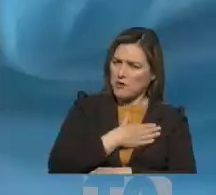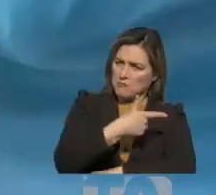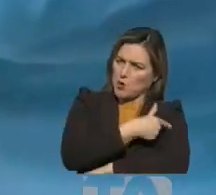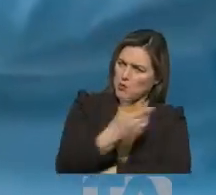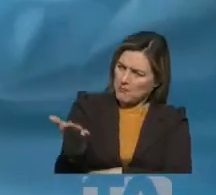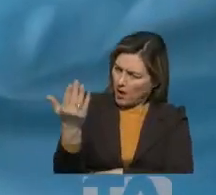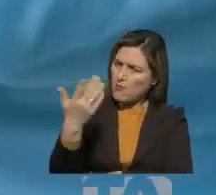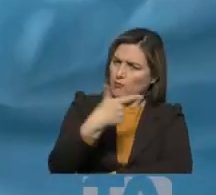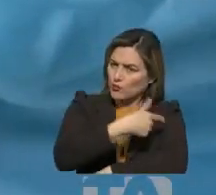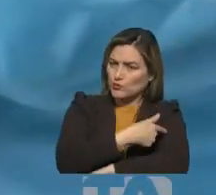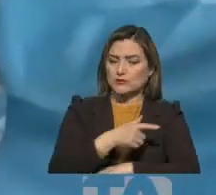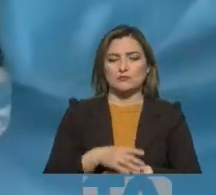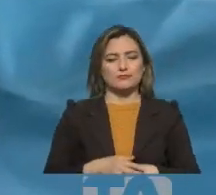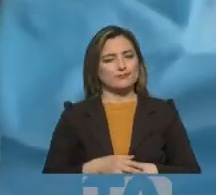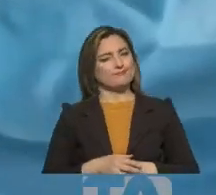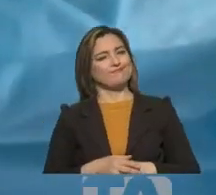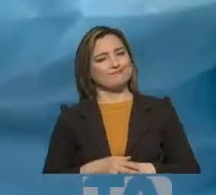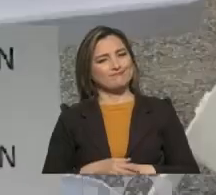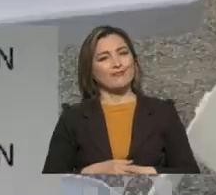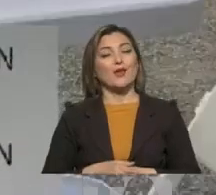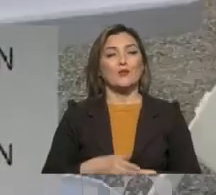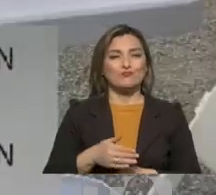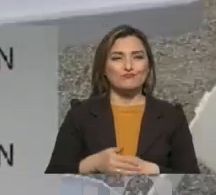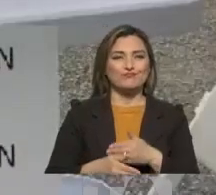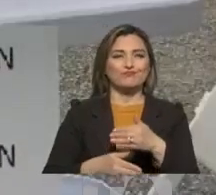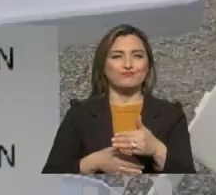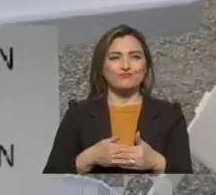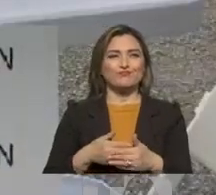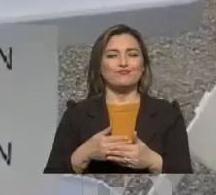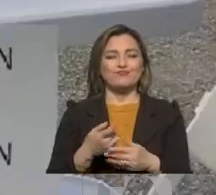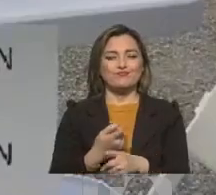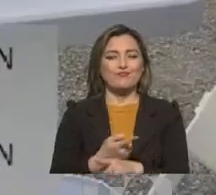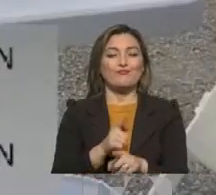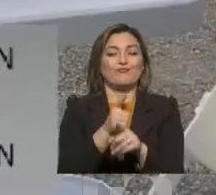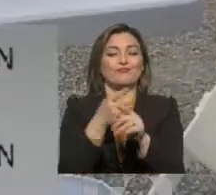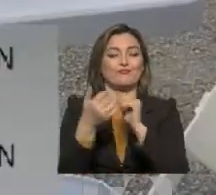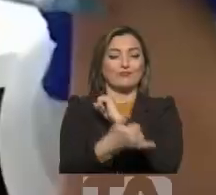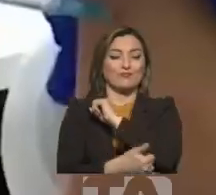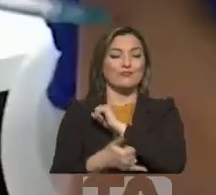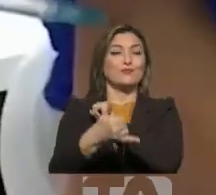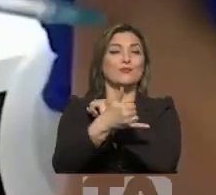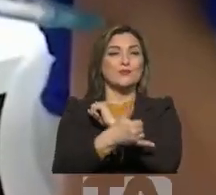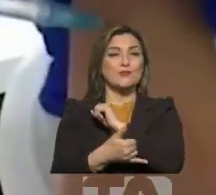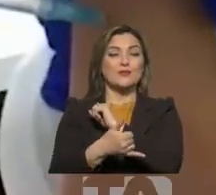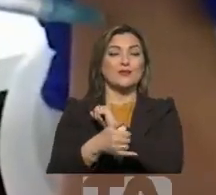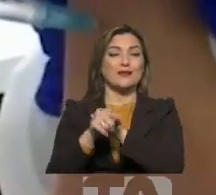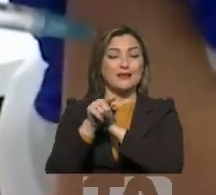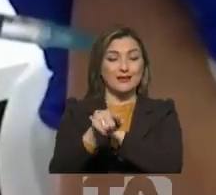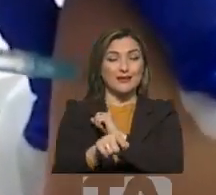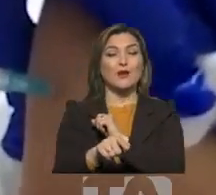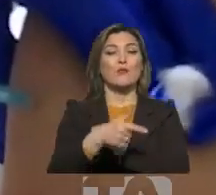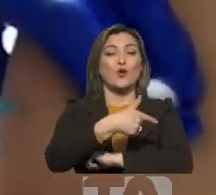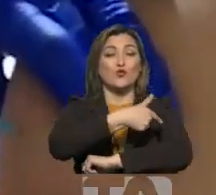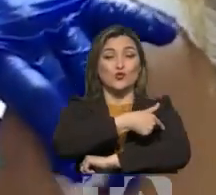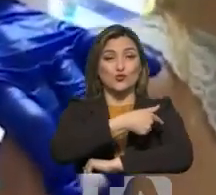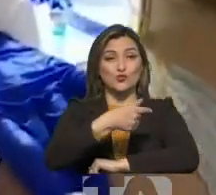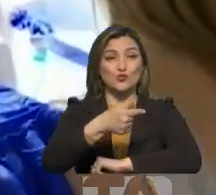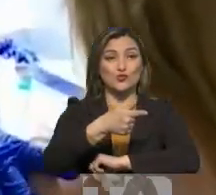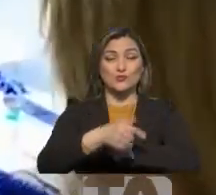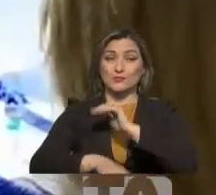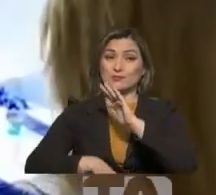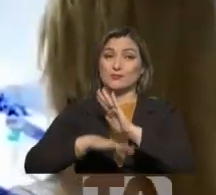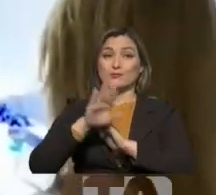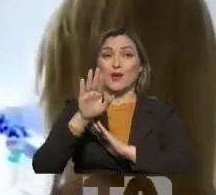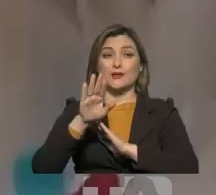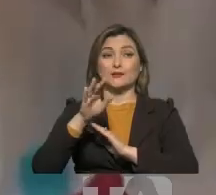pero en el camino hay una realidad en contraste a lo que ocurre en otros países ahí la oferta de vacunas empieza a superar